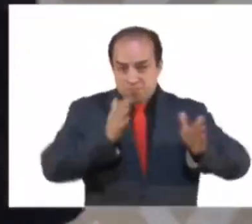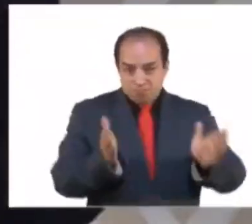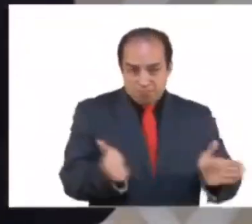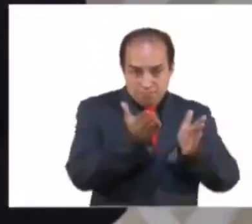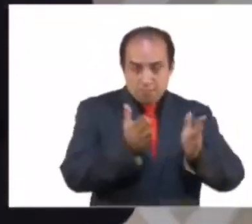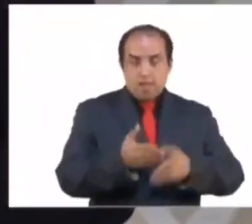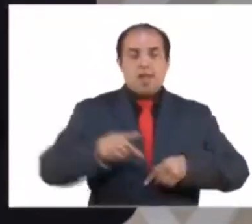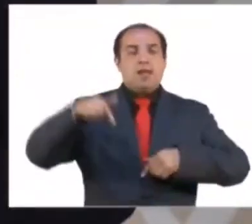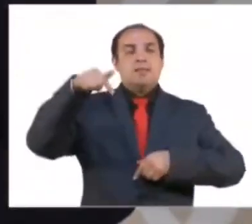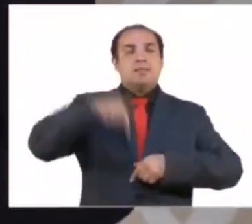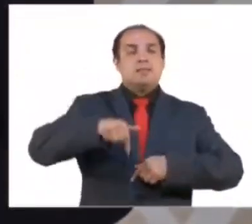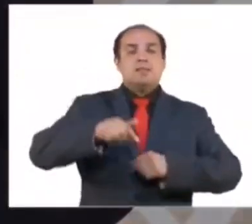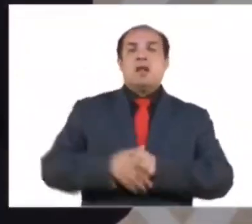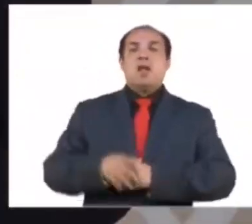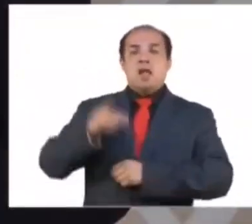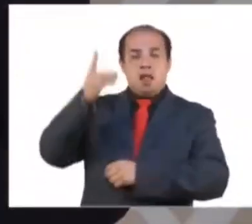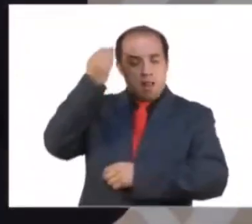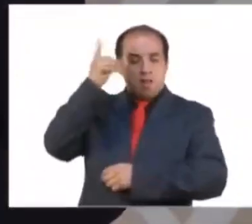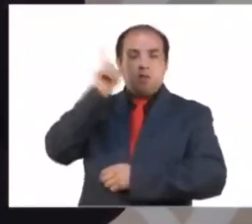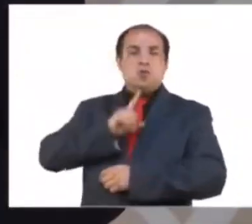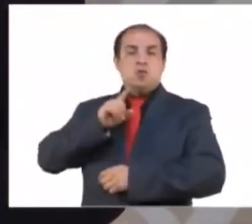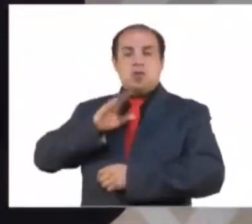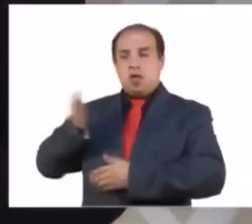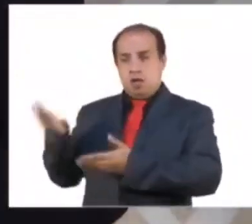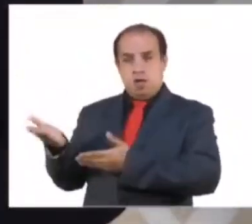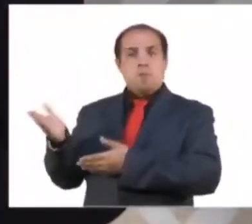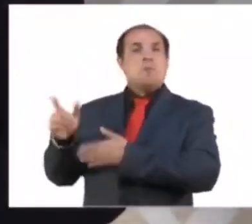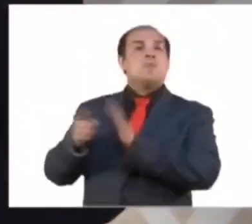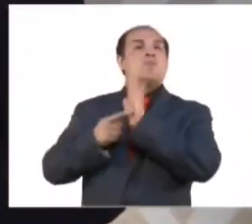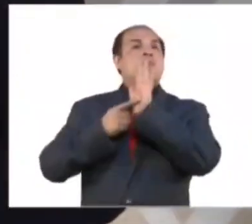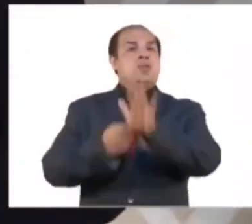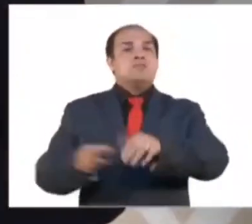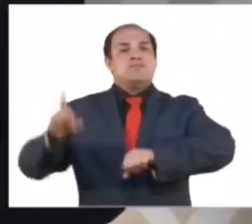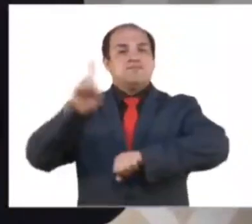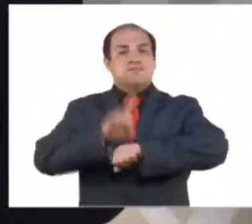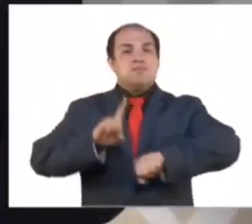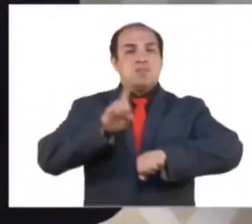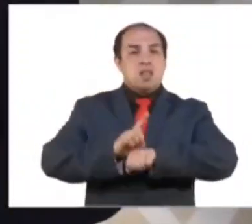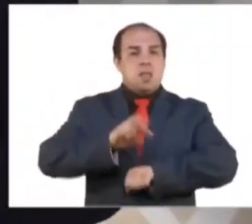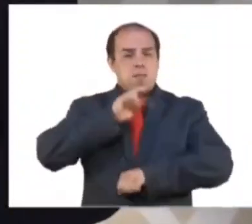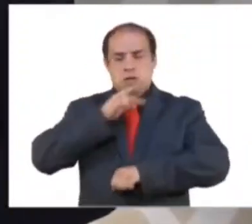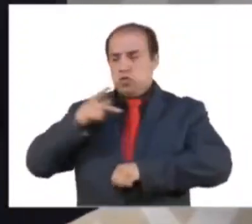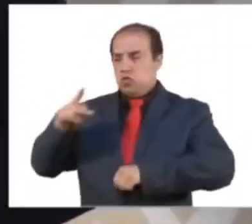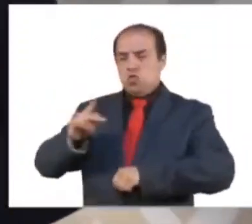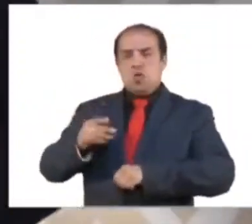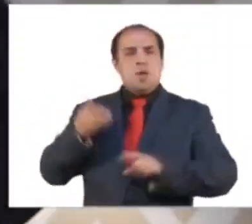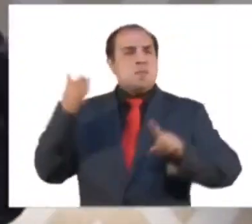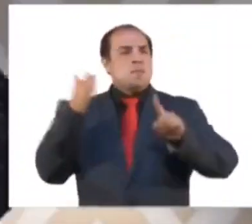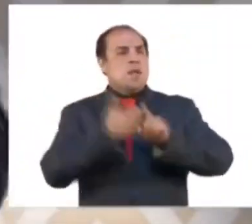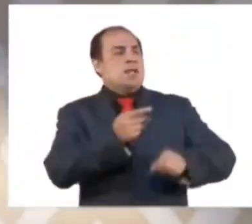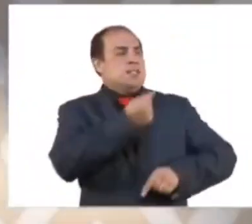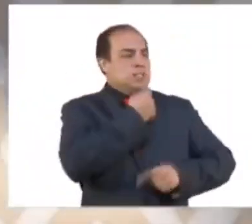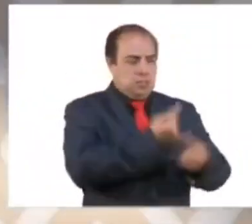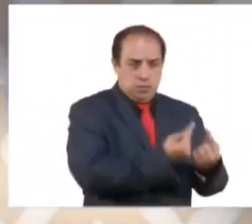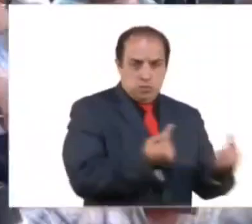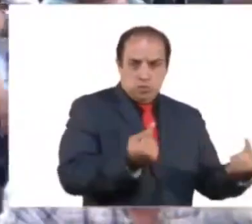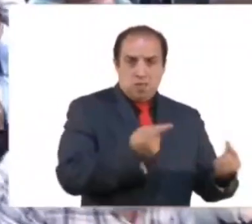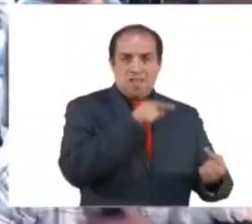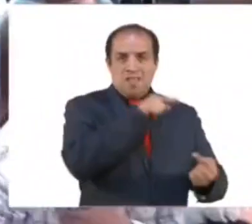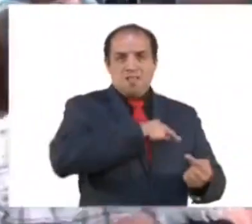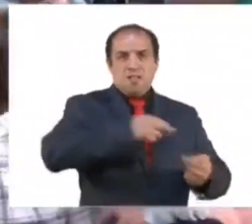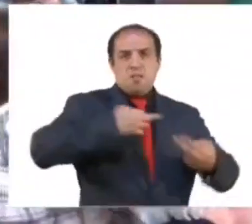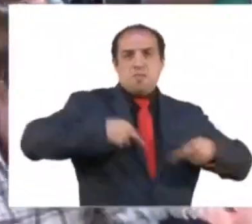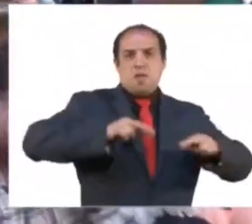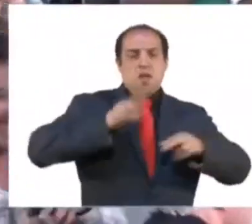ha demostrado día con día que está preocupada por los niños, porque son el futuro de México, por los jóvenes, que son